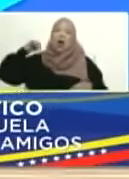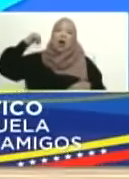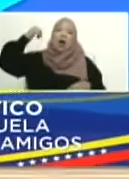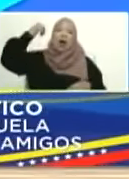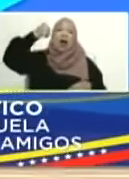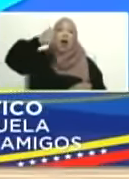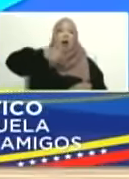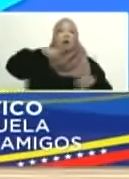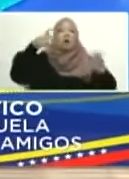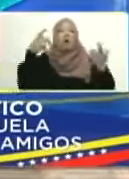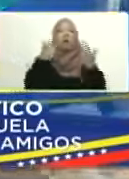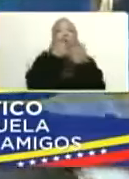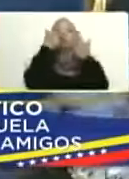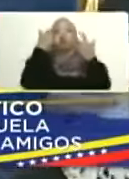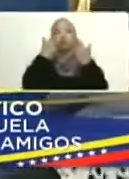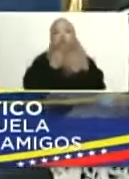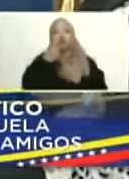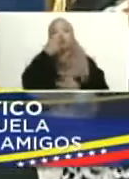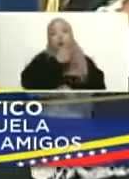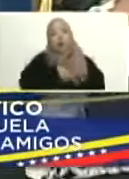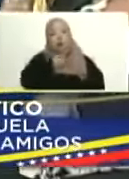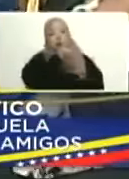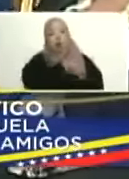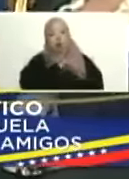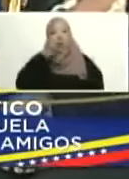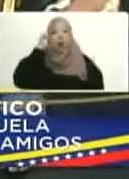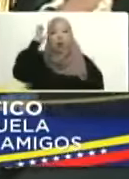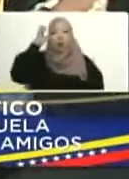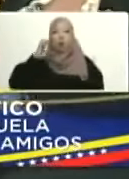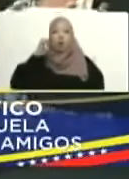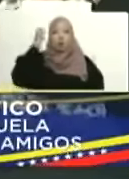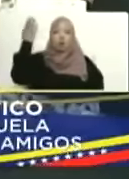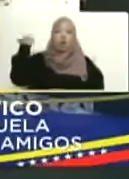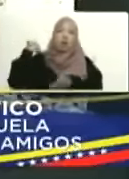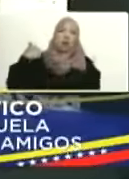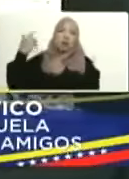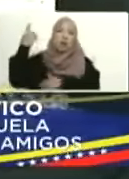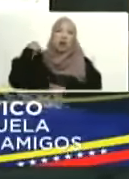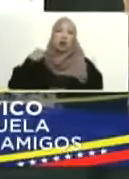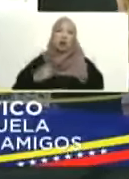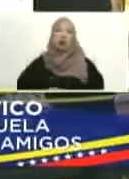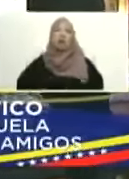de batalla contra los imperios europeos.